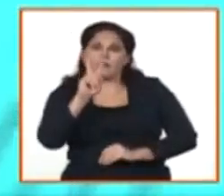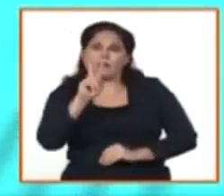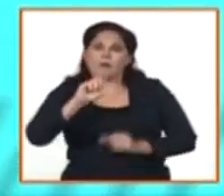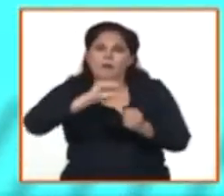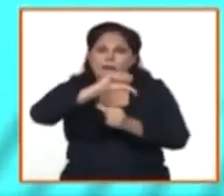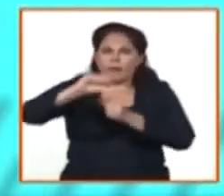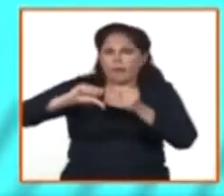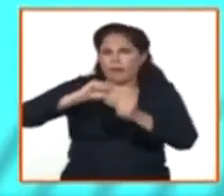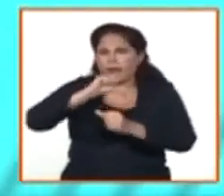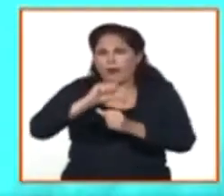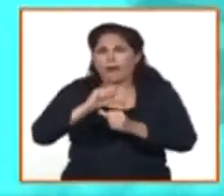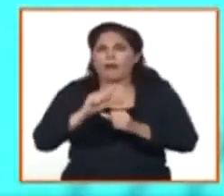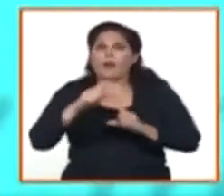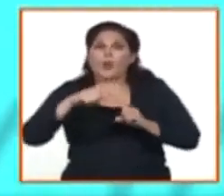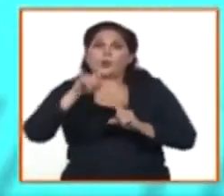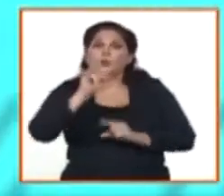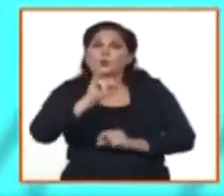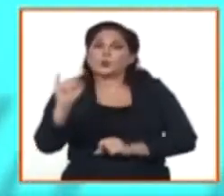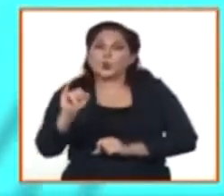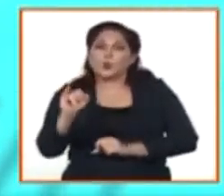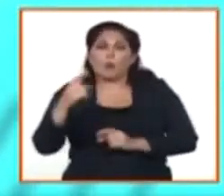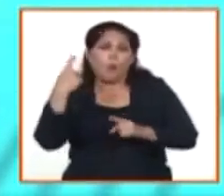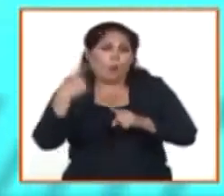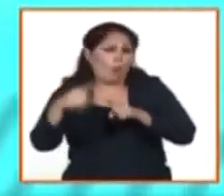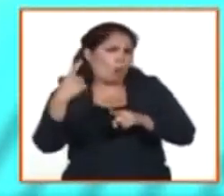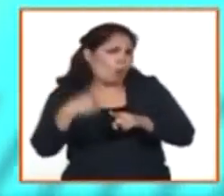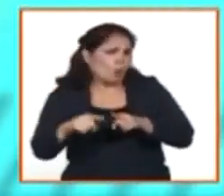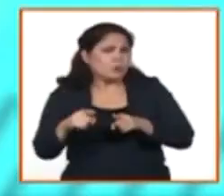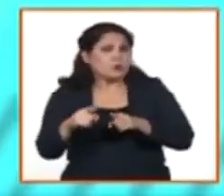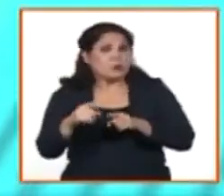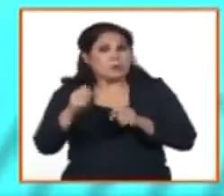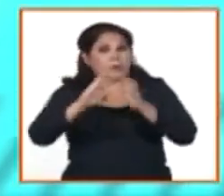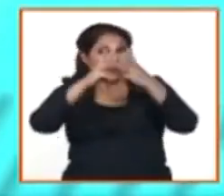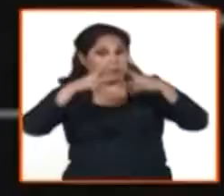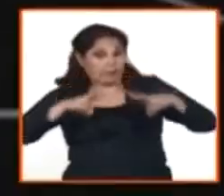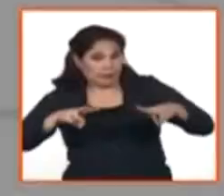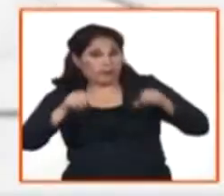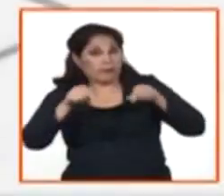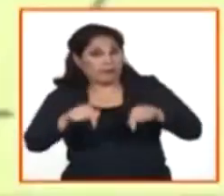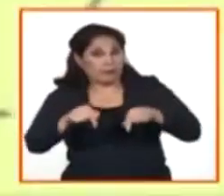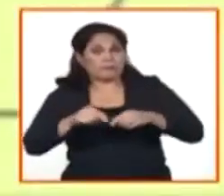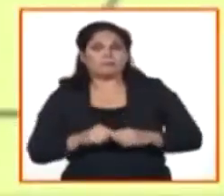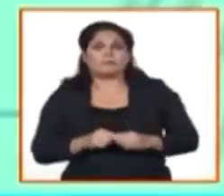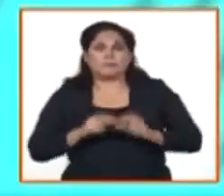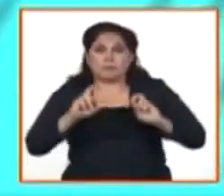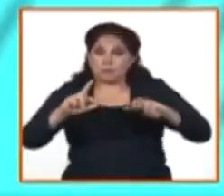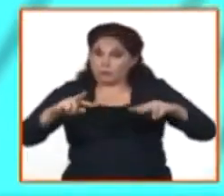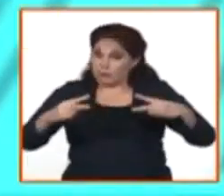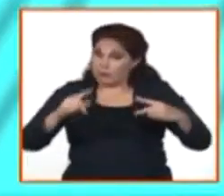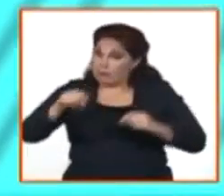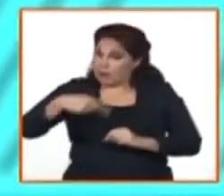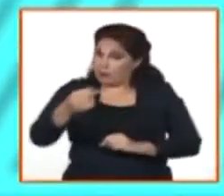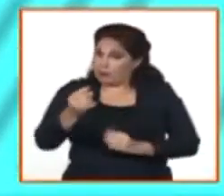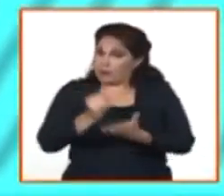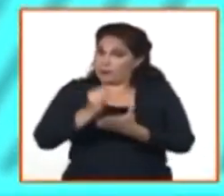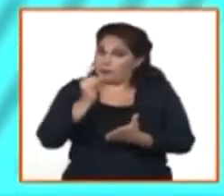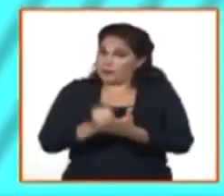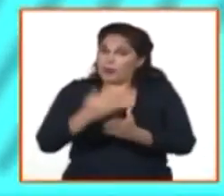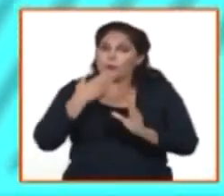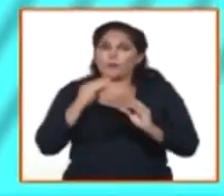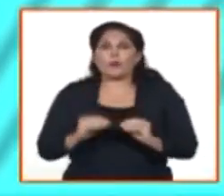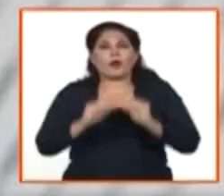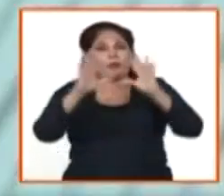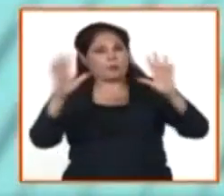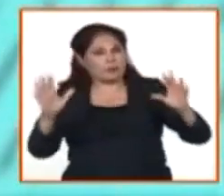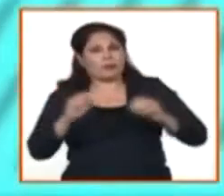en Telegram, YouTube y Picta, así como nuestra página de Facebook. Retransmisión mañana miércoles en la revista